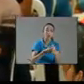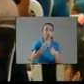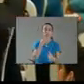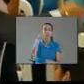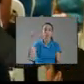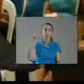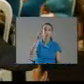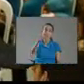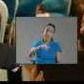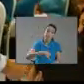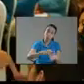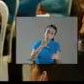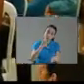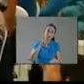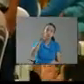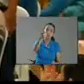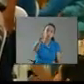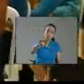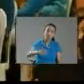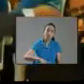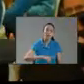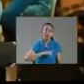Yo quiero comenzar a vivir una vida